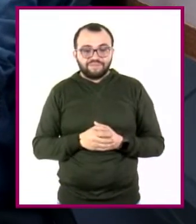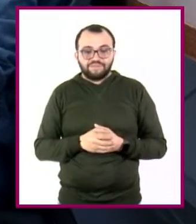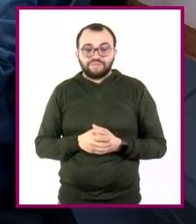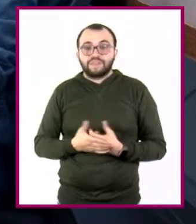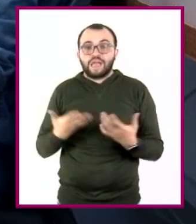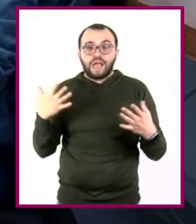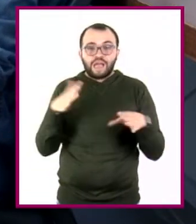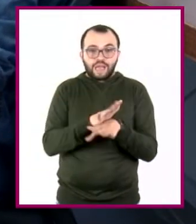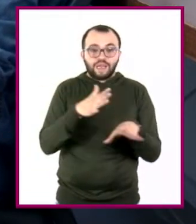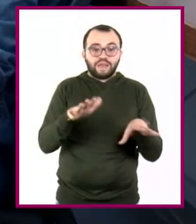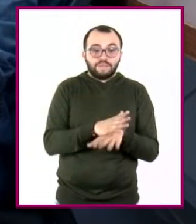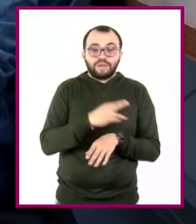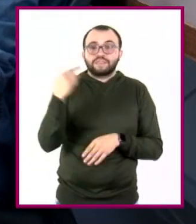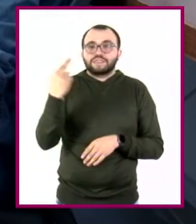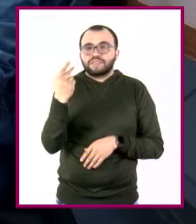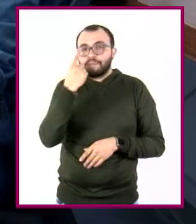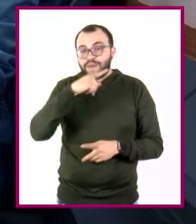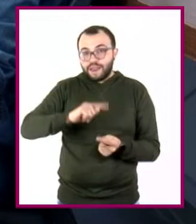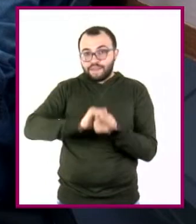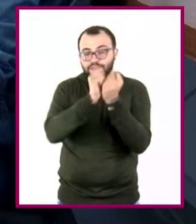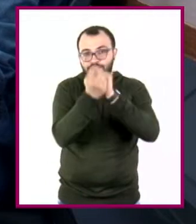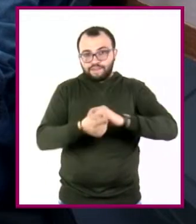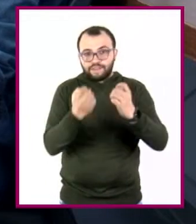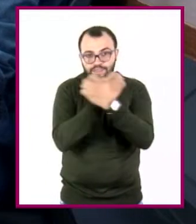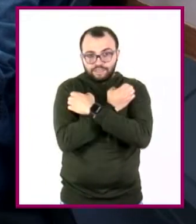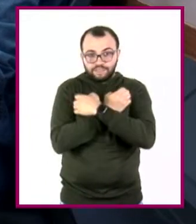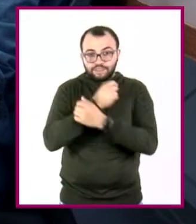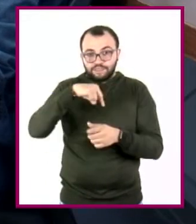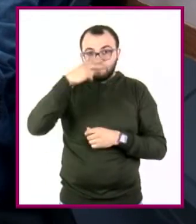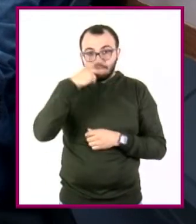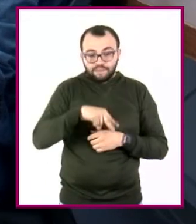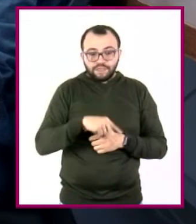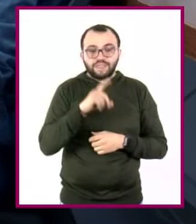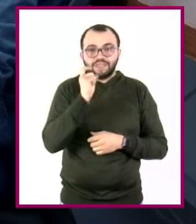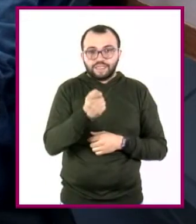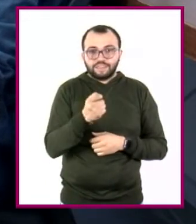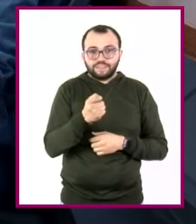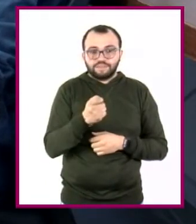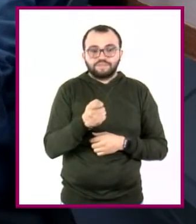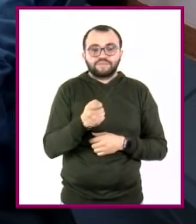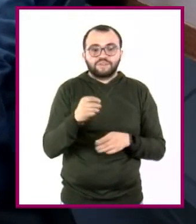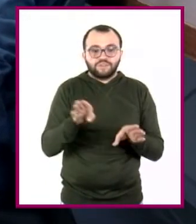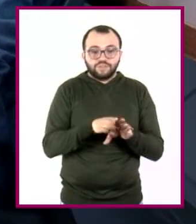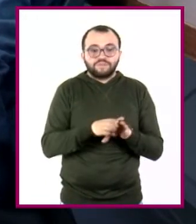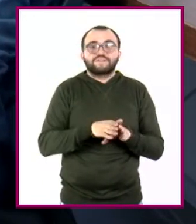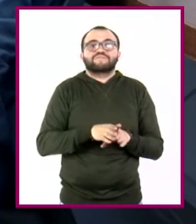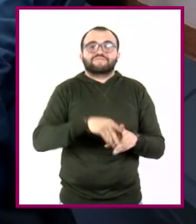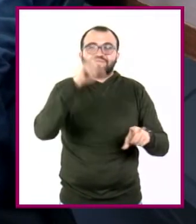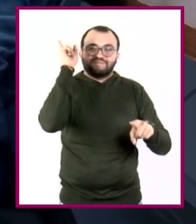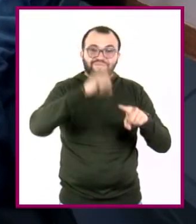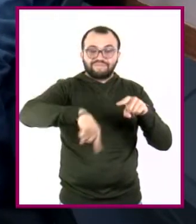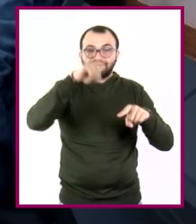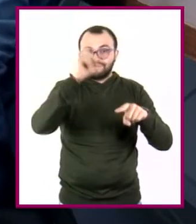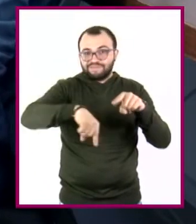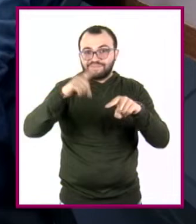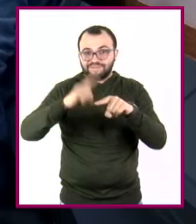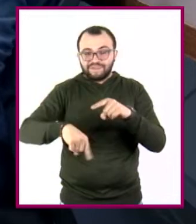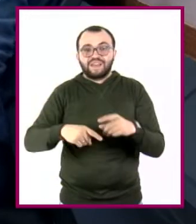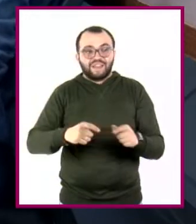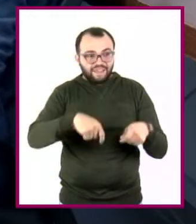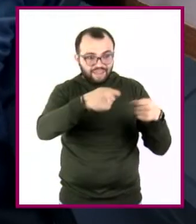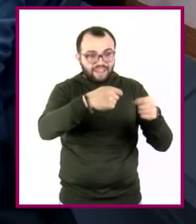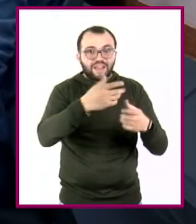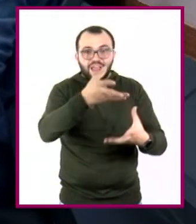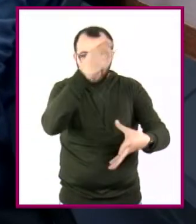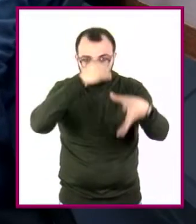Los cambios que se requieren para transformar el sistema educativo de México es erradicar el analfabetismo, abatir el rezago